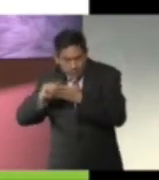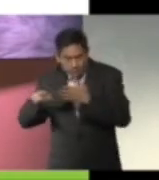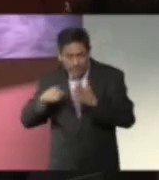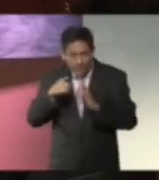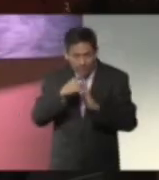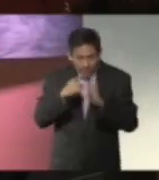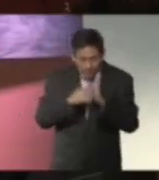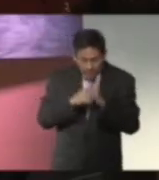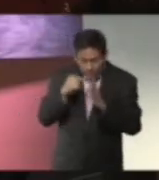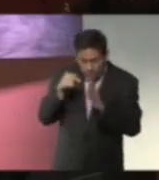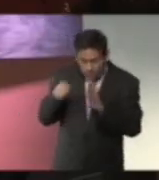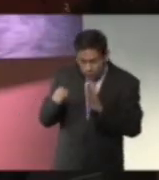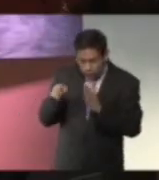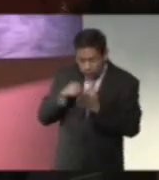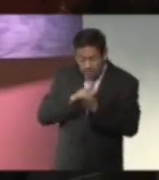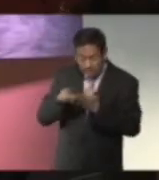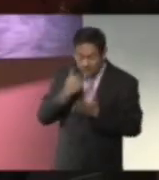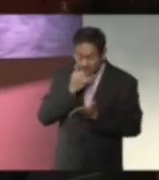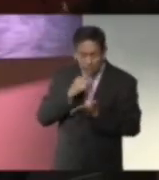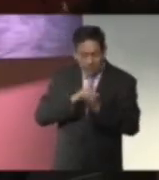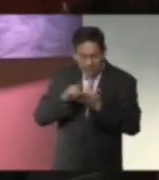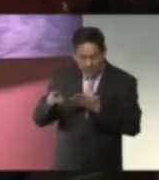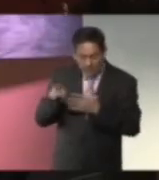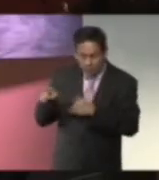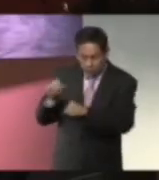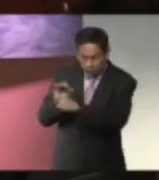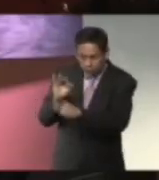¿Y cuál es el artículo 136? El que obliga